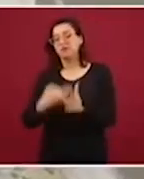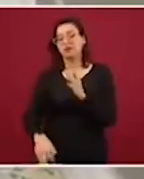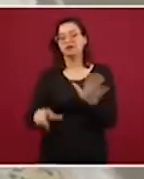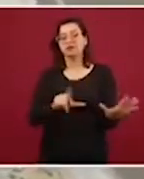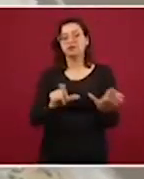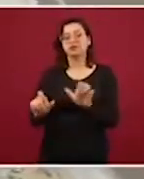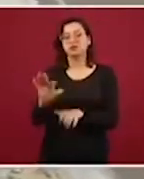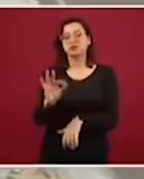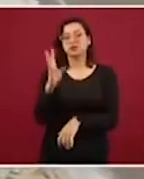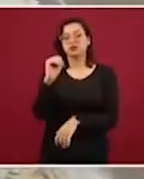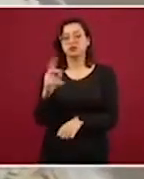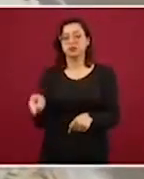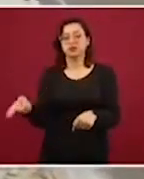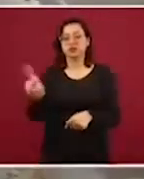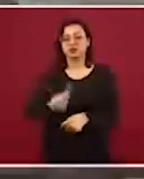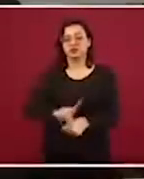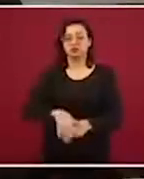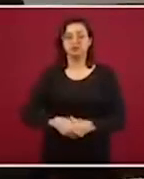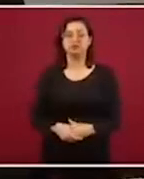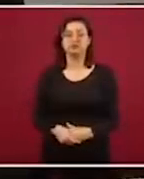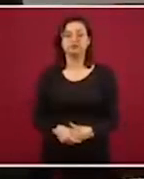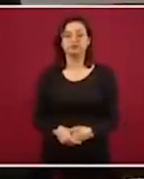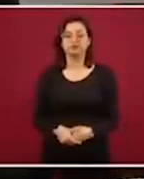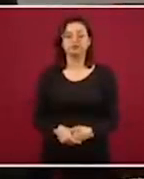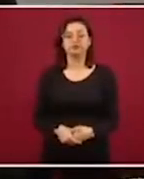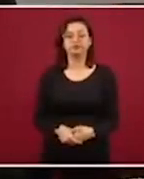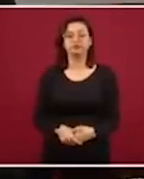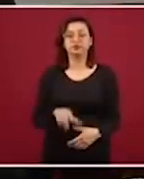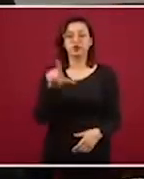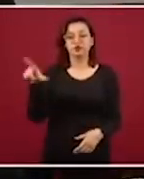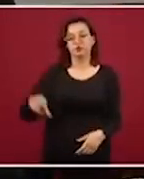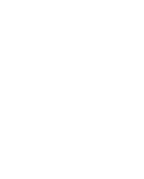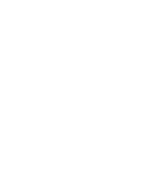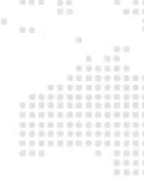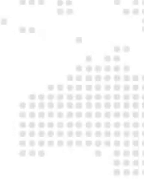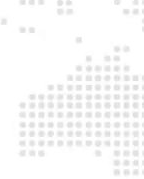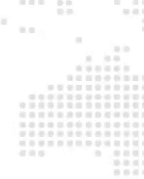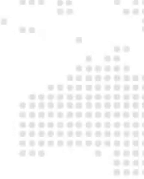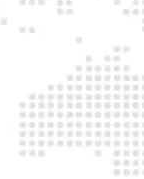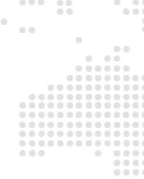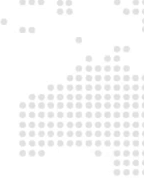días de construcción. Gobierno de México.